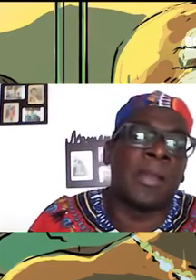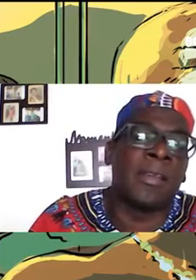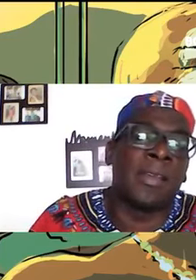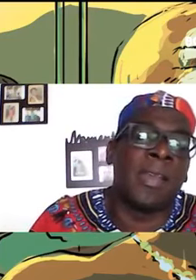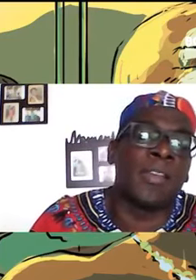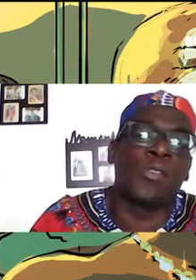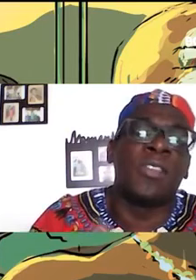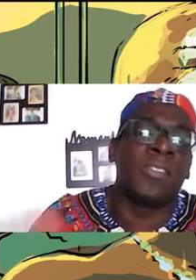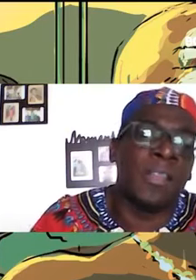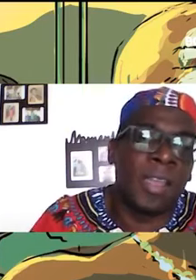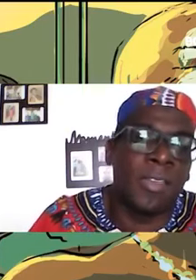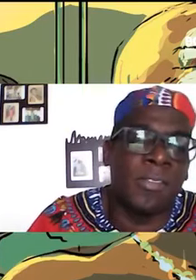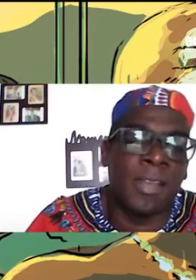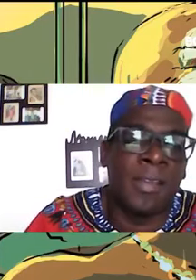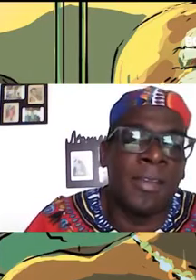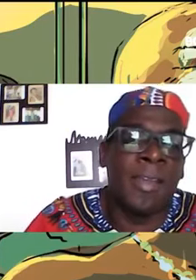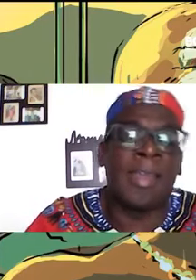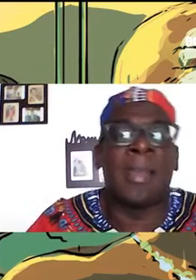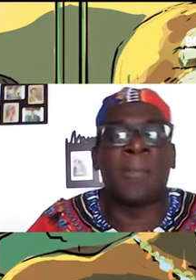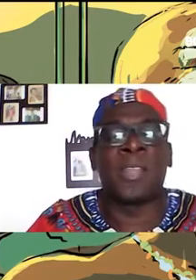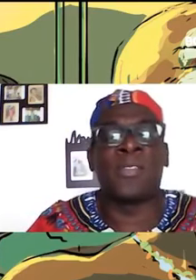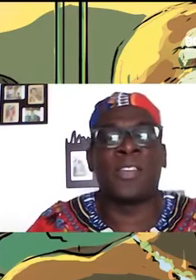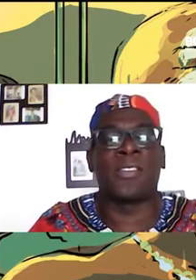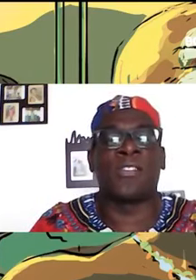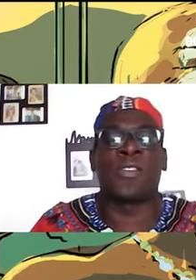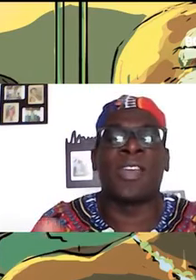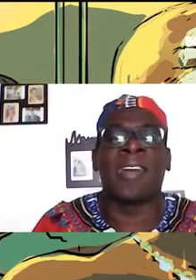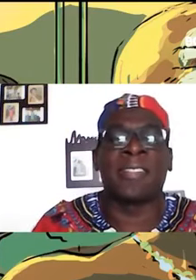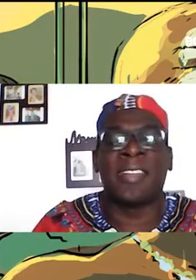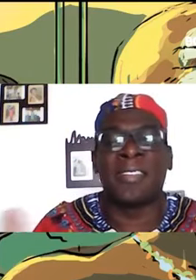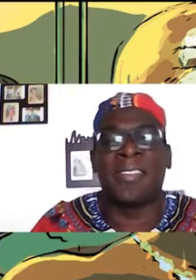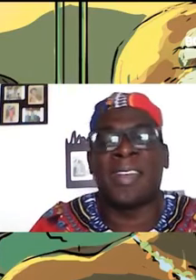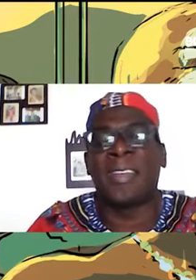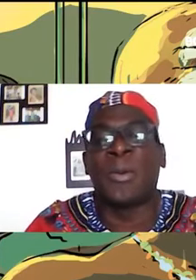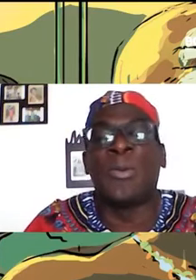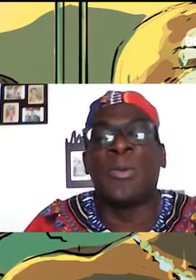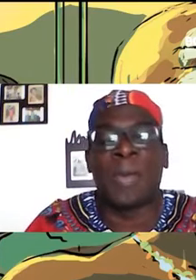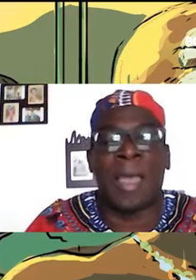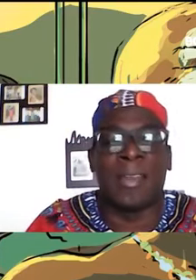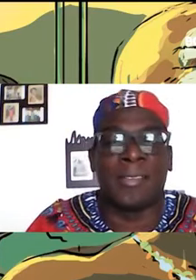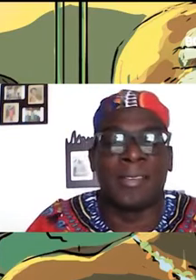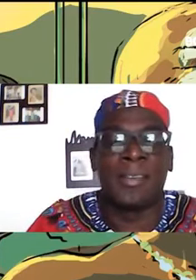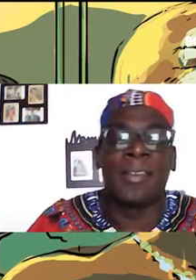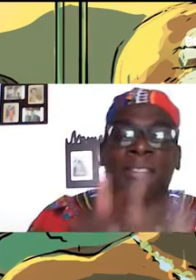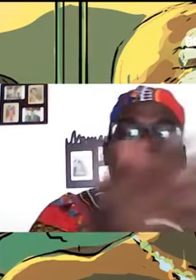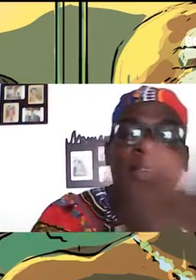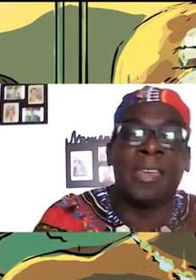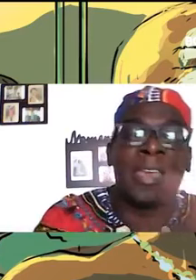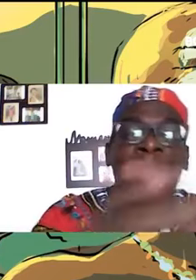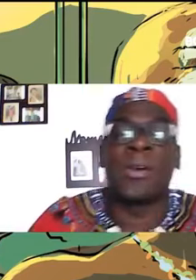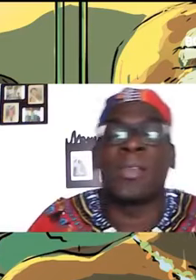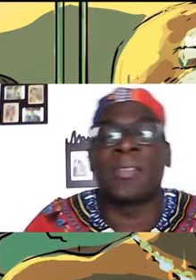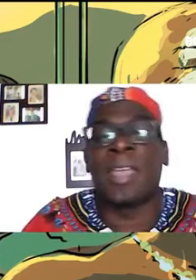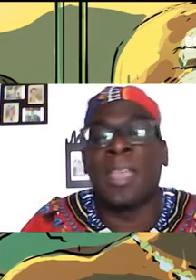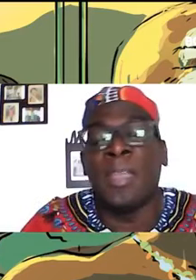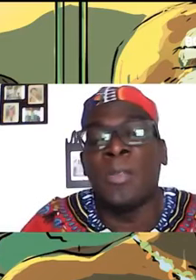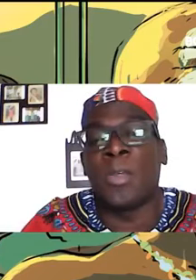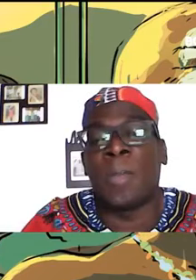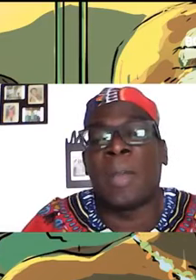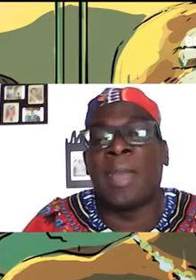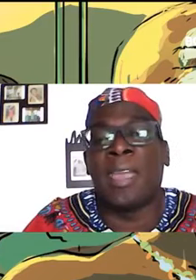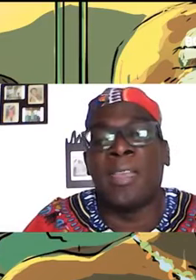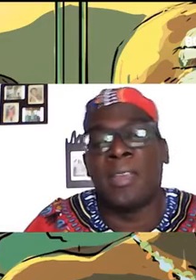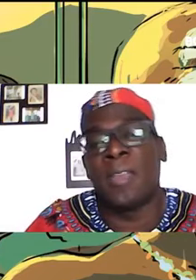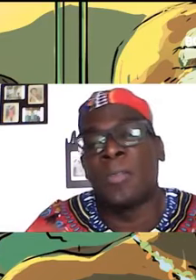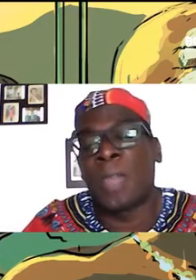literatura palenquera y su incidencia en las manifestaciones artísticas y culturales. Siguiendo este himno